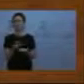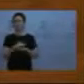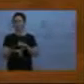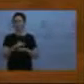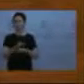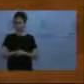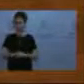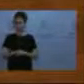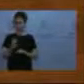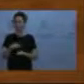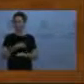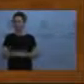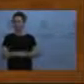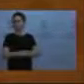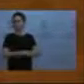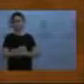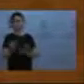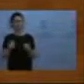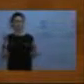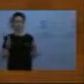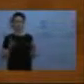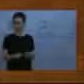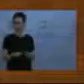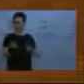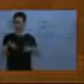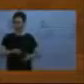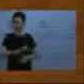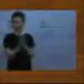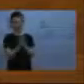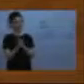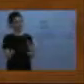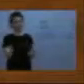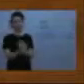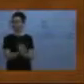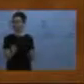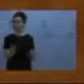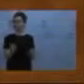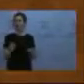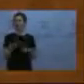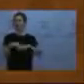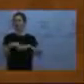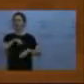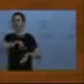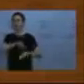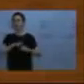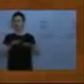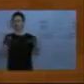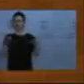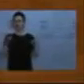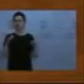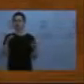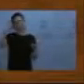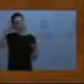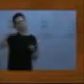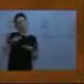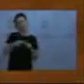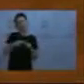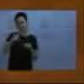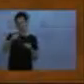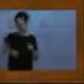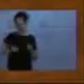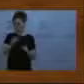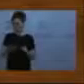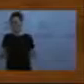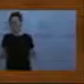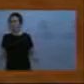parte del Gobierno está más que reiterada. Aquí no creo que fueran a cambiarlo, pero por lo menos que el espíritu de la Cámara sepa por dónde van los políticos en Asturias. Dejémonos